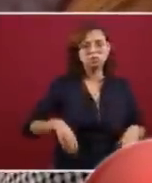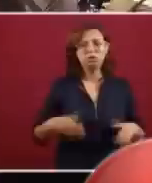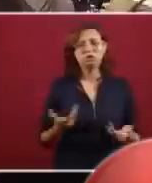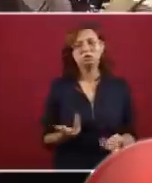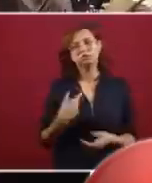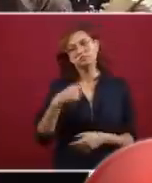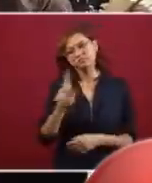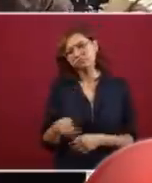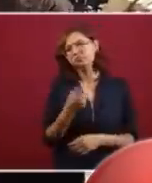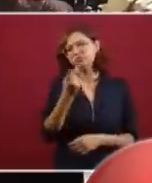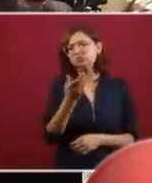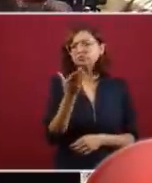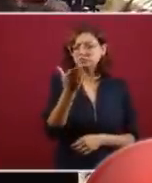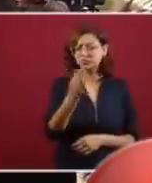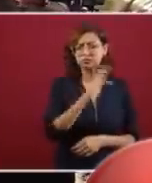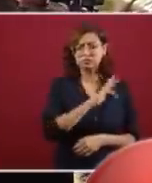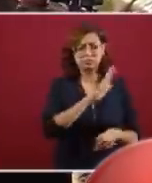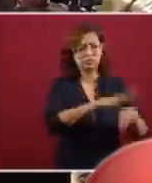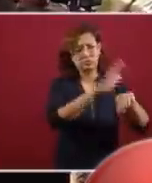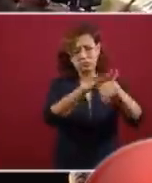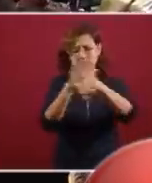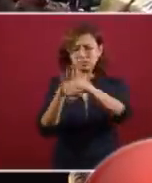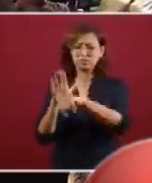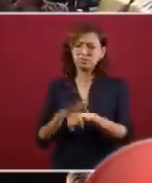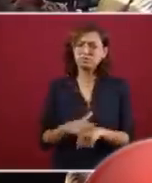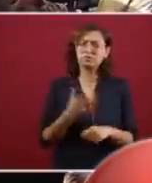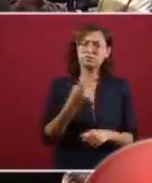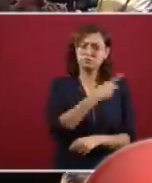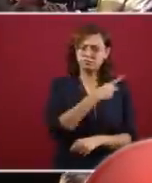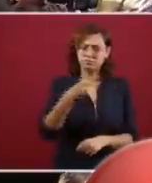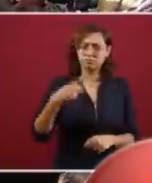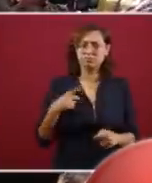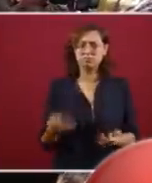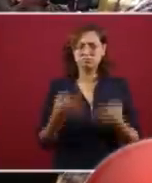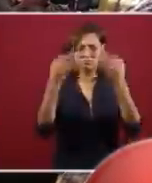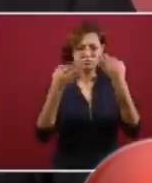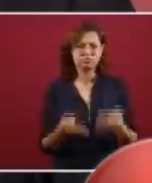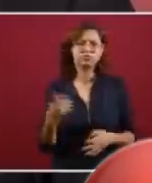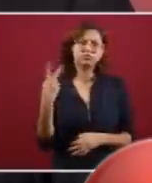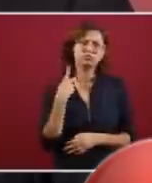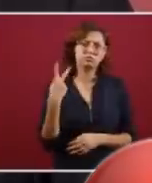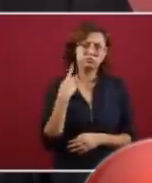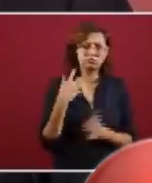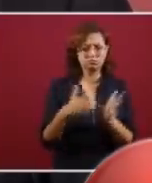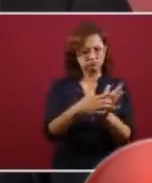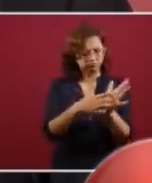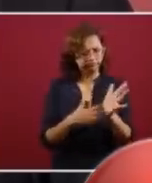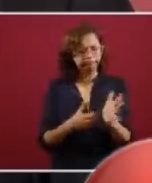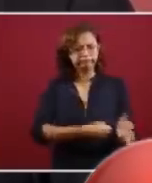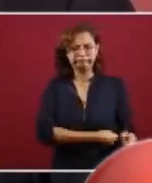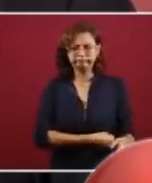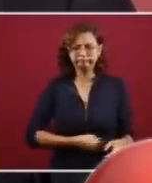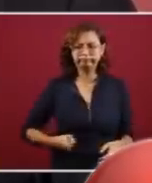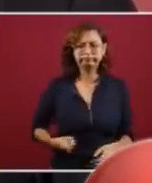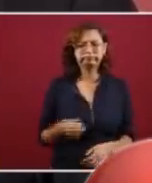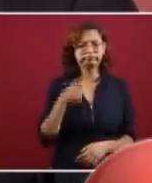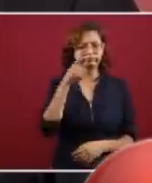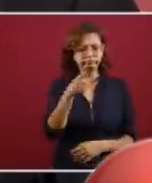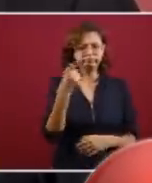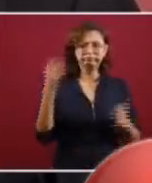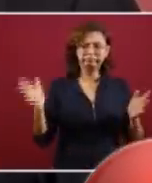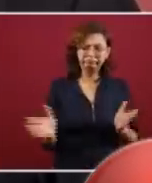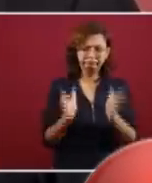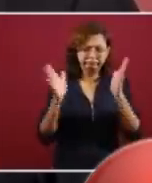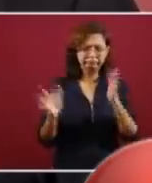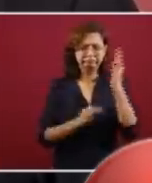haría un llamado precisamente para que cumplan con los criterios de las políticas de austeridad que usted ha estado